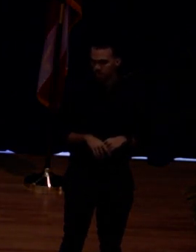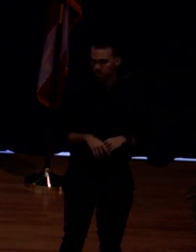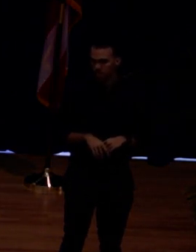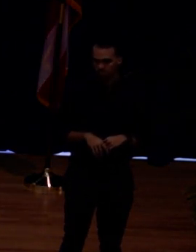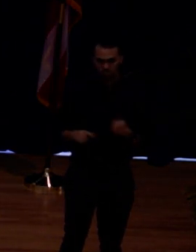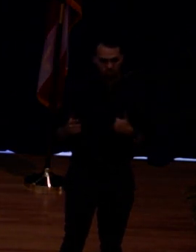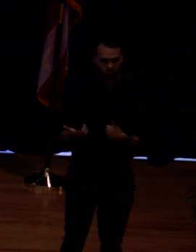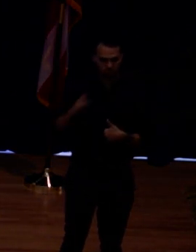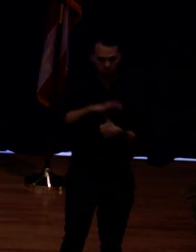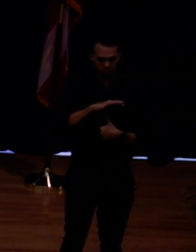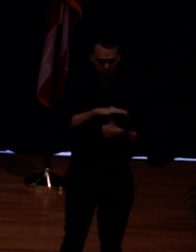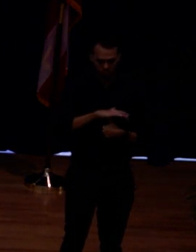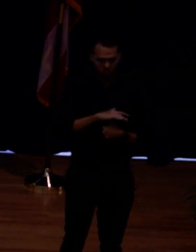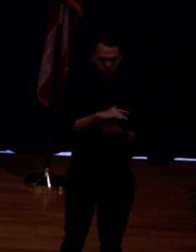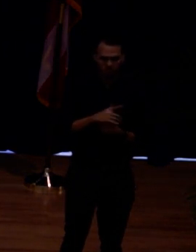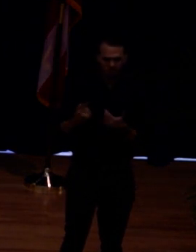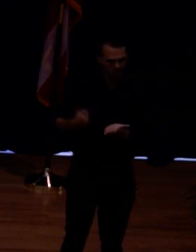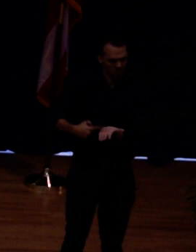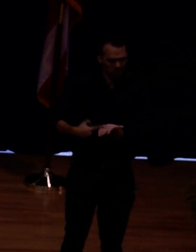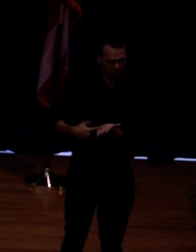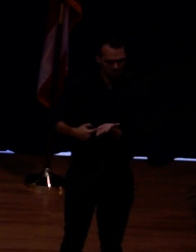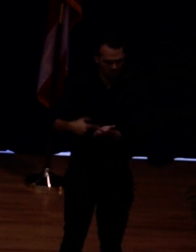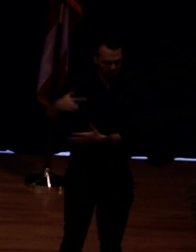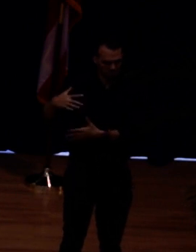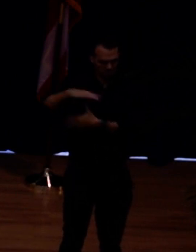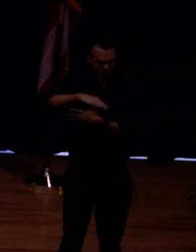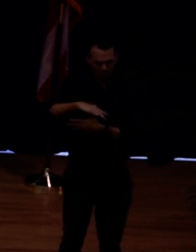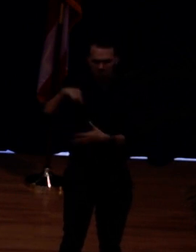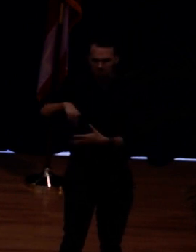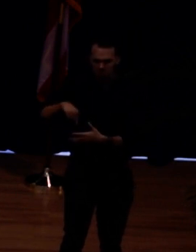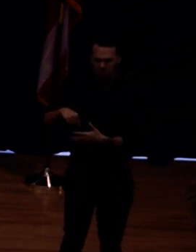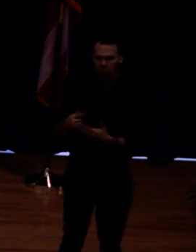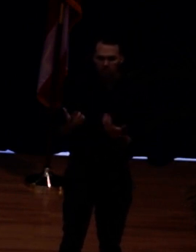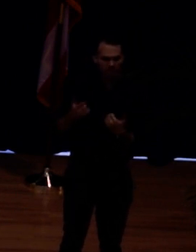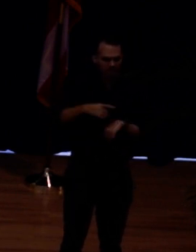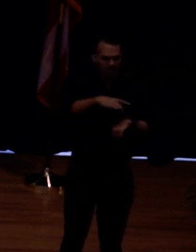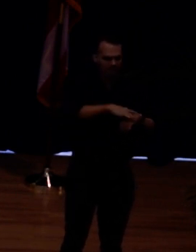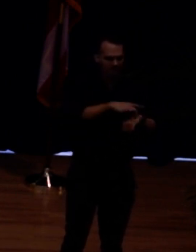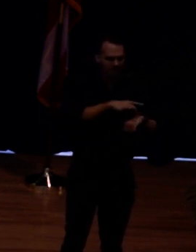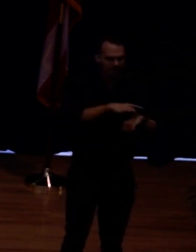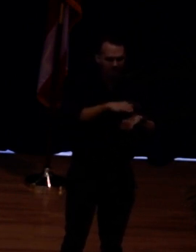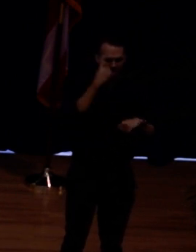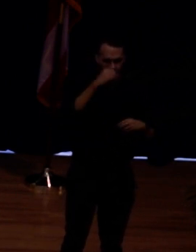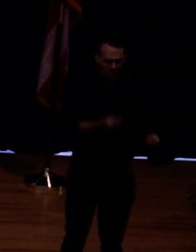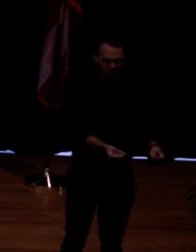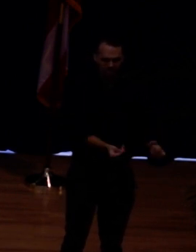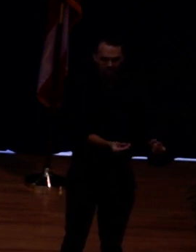Una de las discusiones que se está generando ahora mismo es sobre la utilización de terrenos agrícolas para